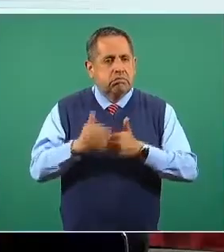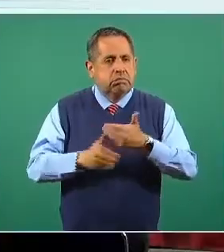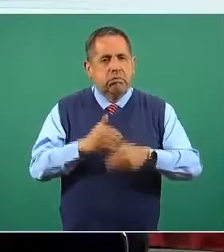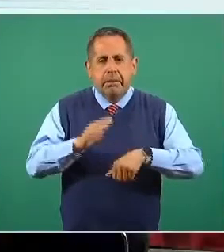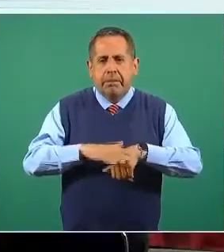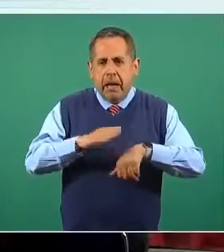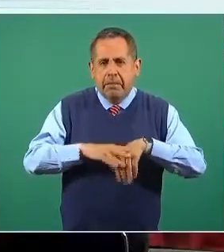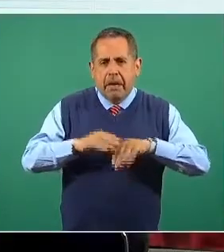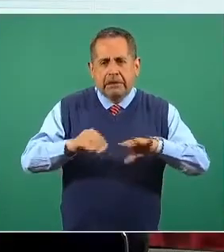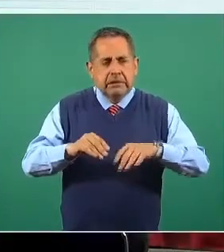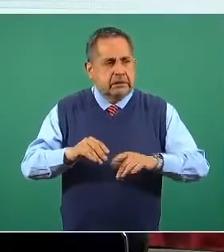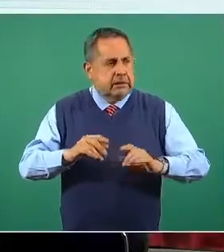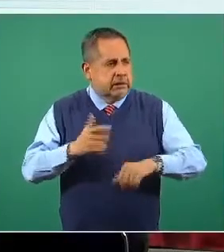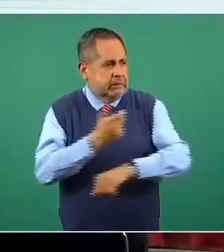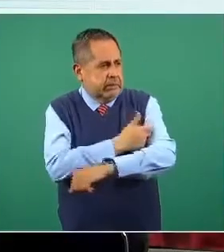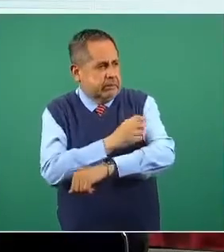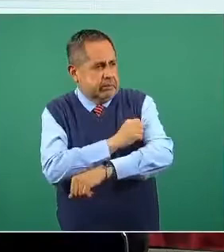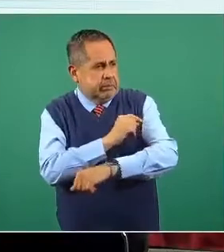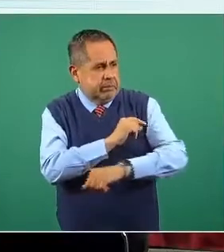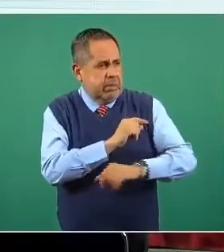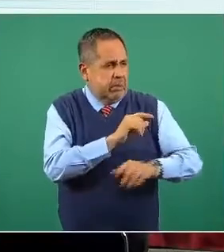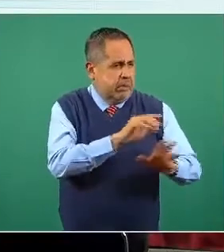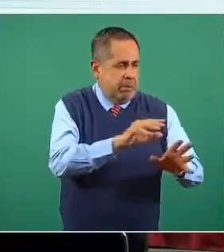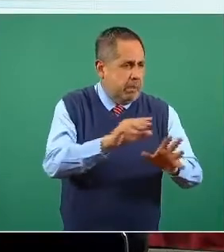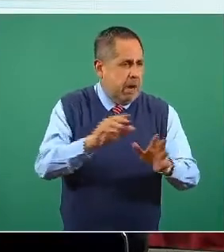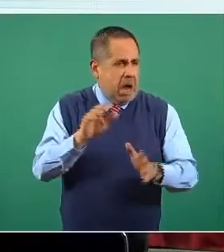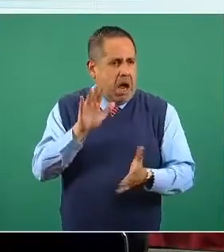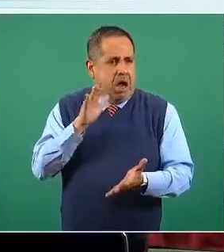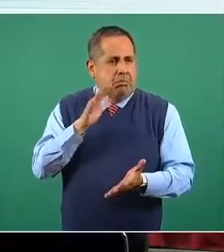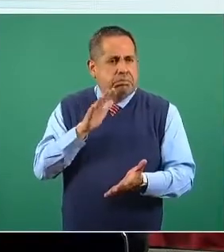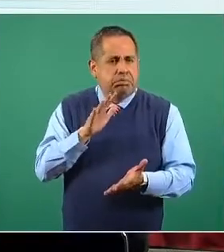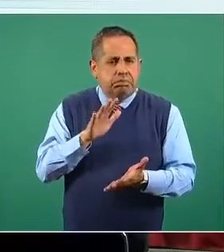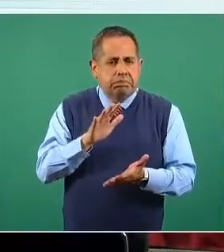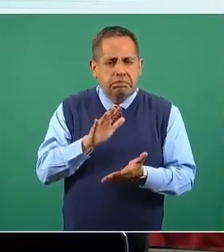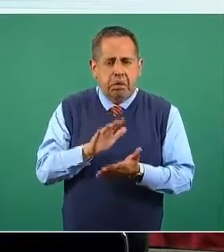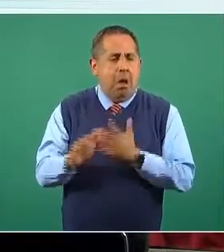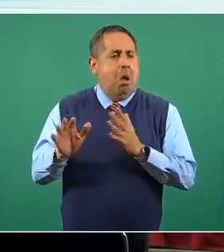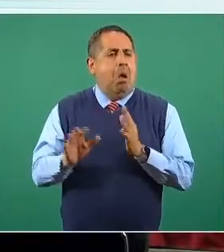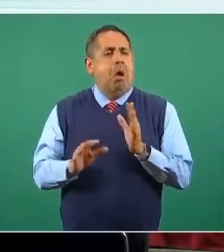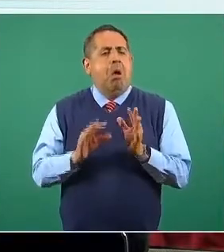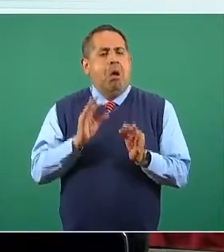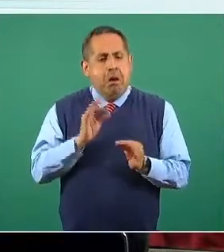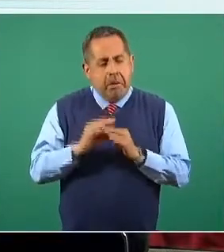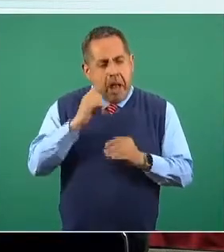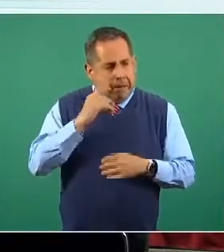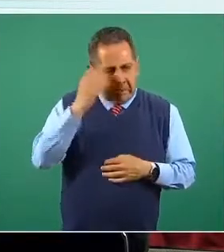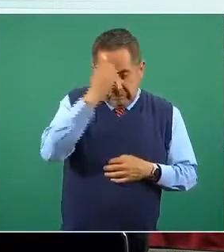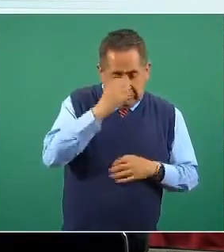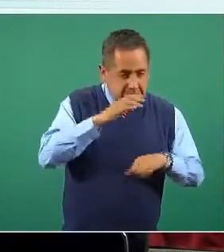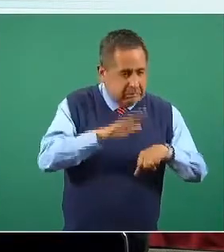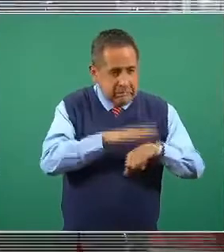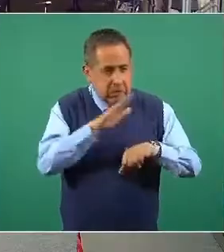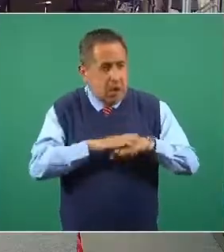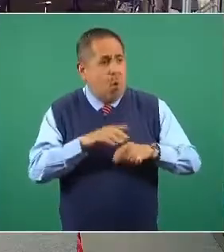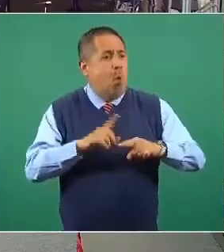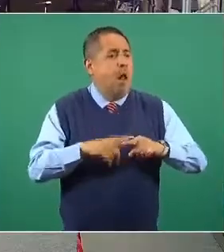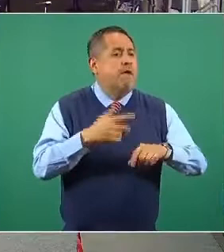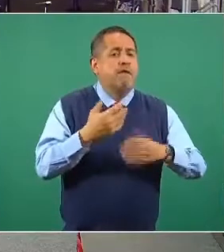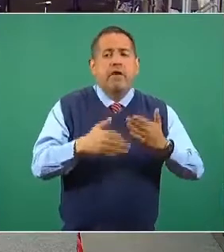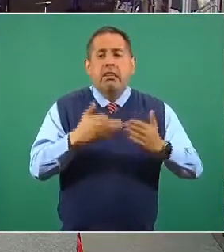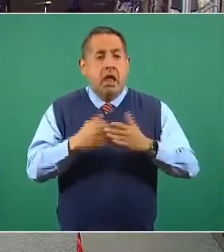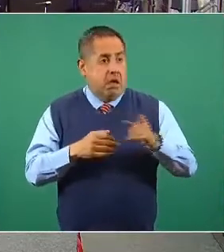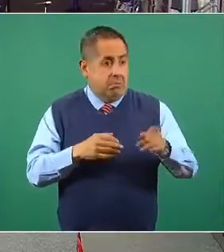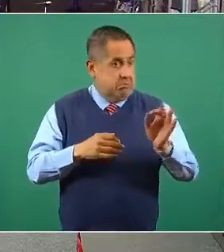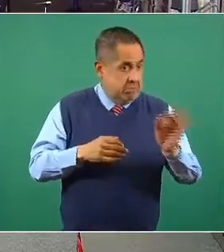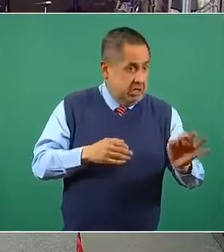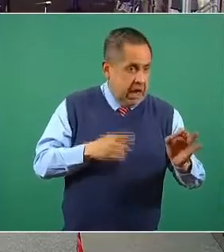menos dosis en función de que se van verificando y se va revisando que las personas que faltan por vacunar